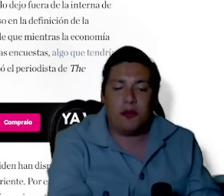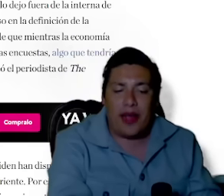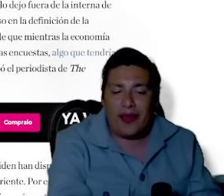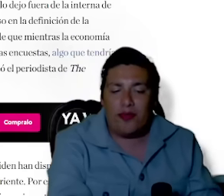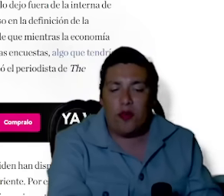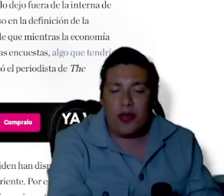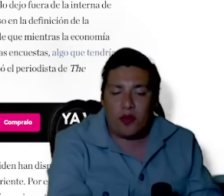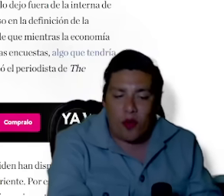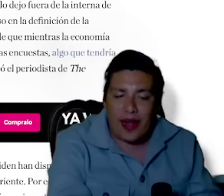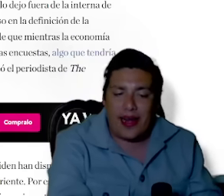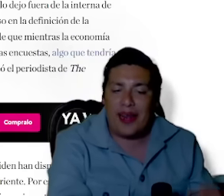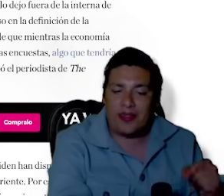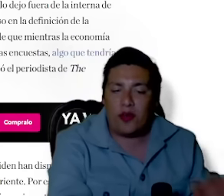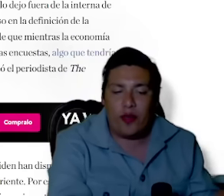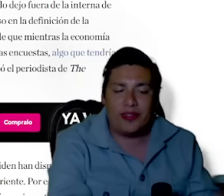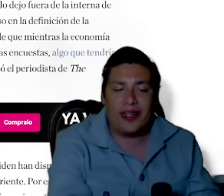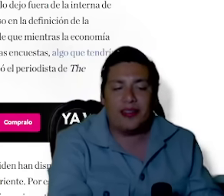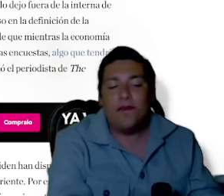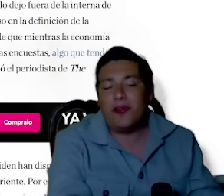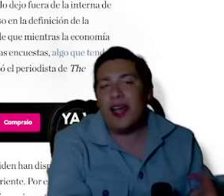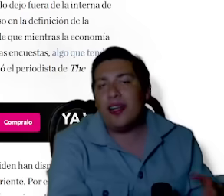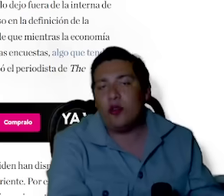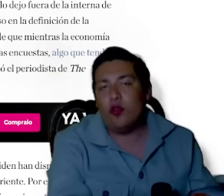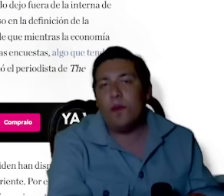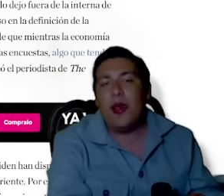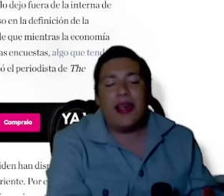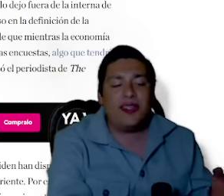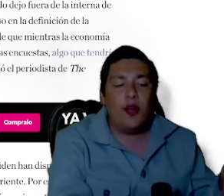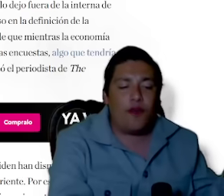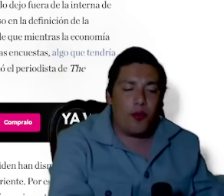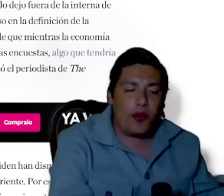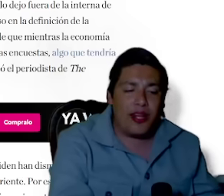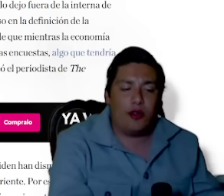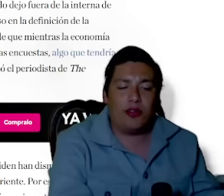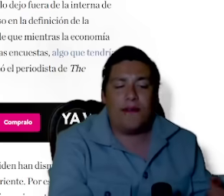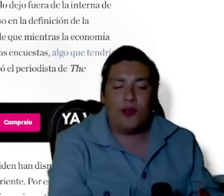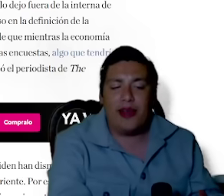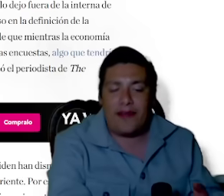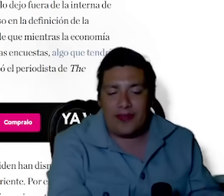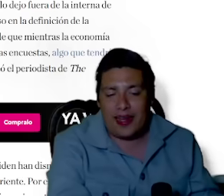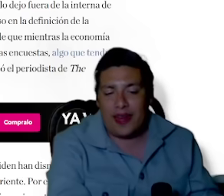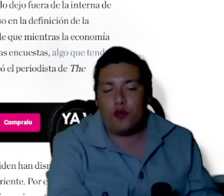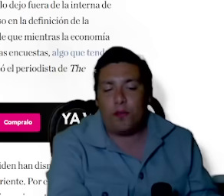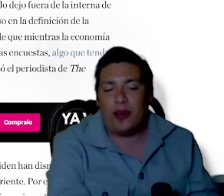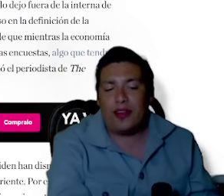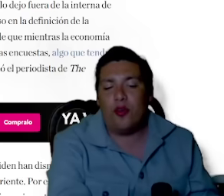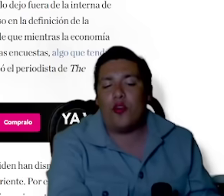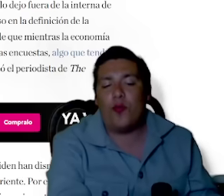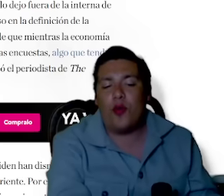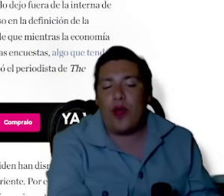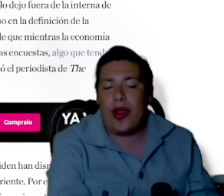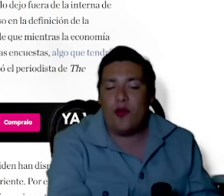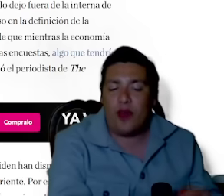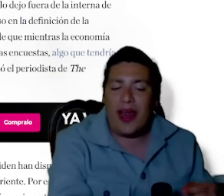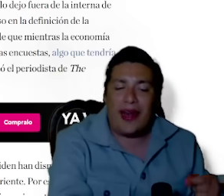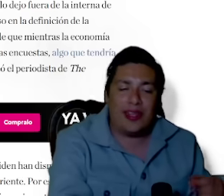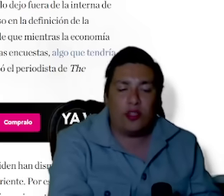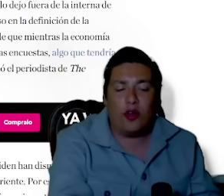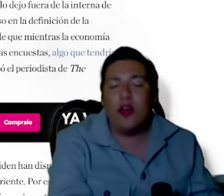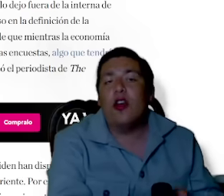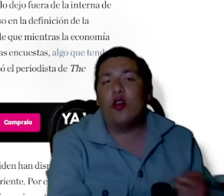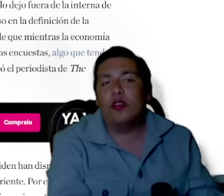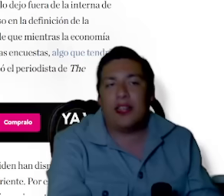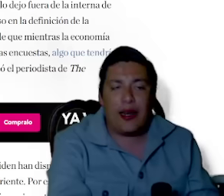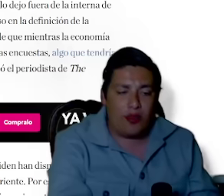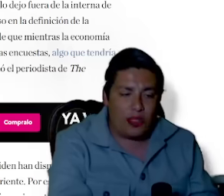compleja si biden no mejora en las encuestas ya que Trump es el favorito tanto en la interna de su partido como en una